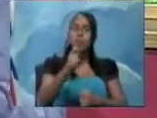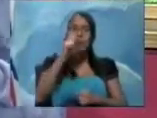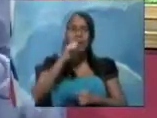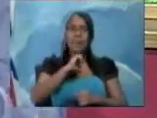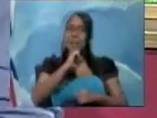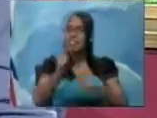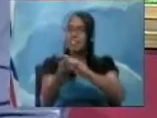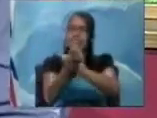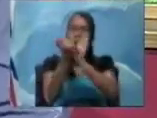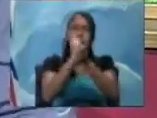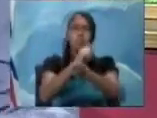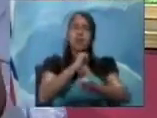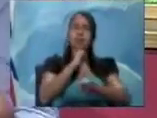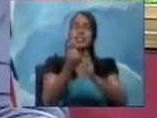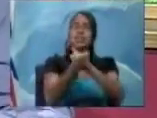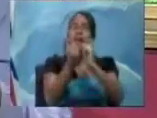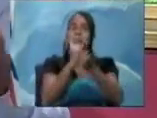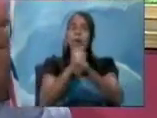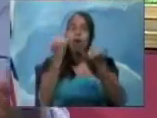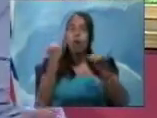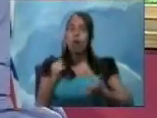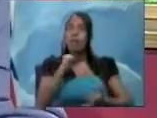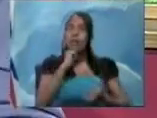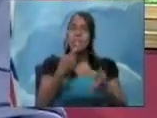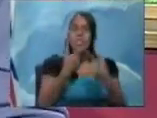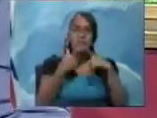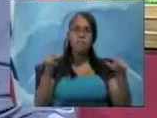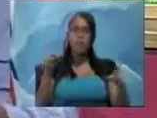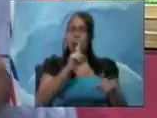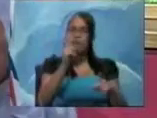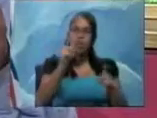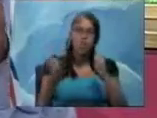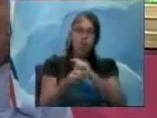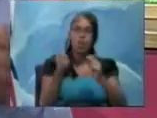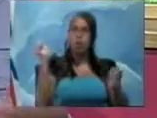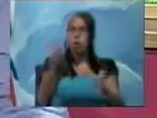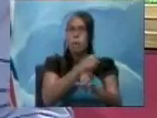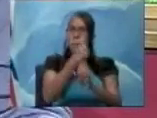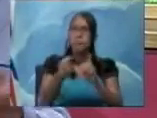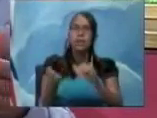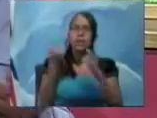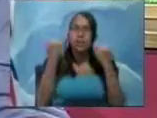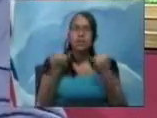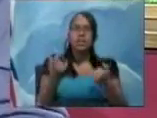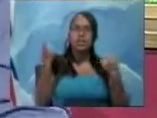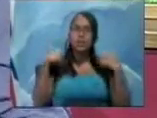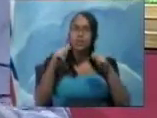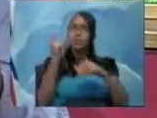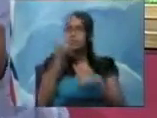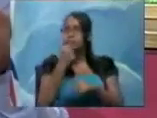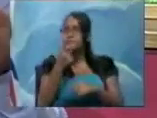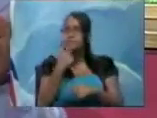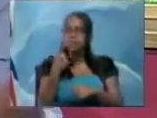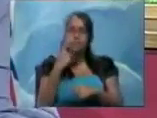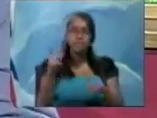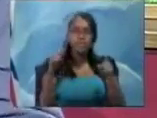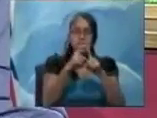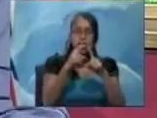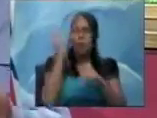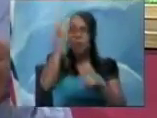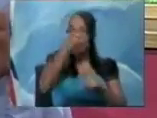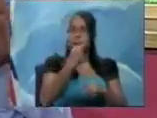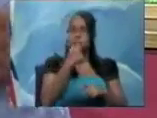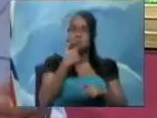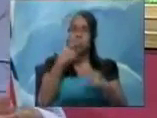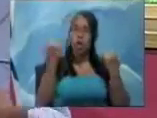ese hombre es cambiado ahora es diferente Ahora no la no la golpea ahora la la trata bonito le dices palabras hermosas